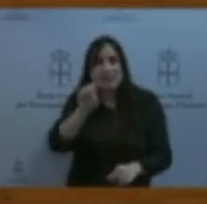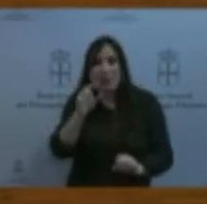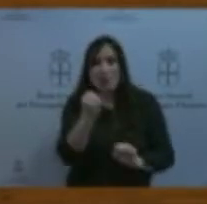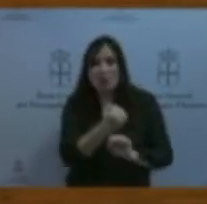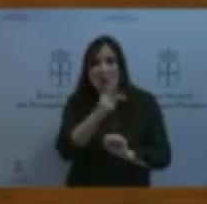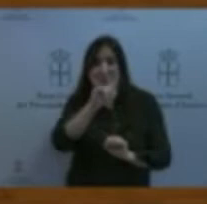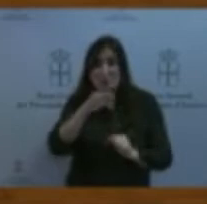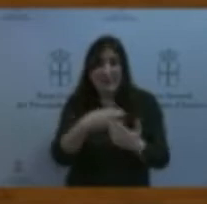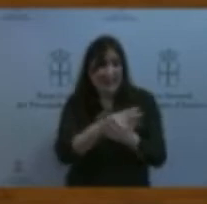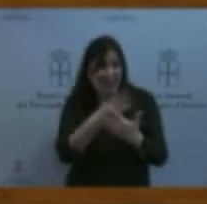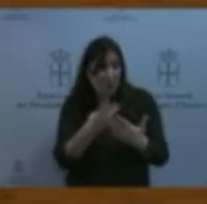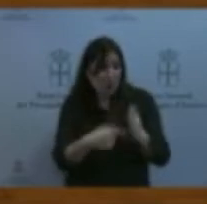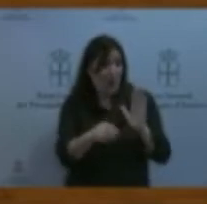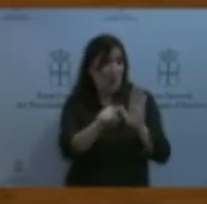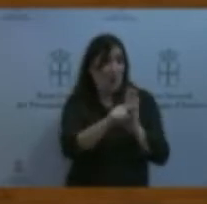apoyo para este año.